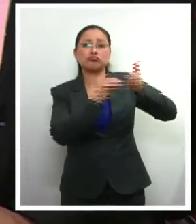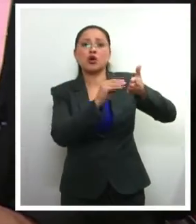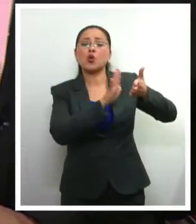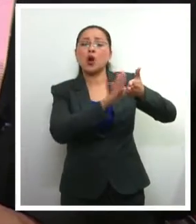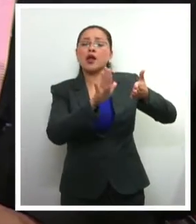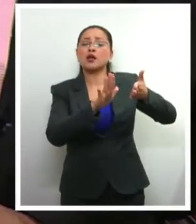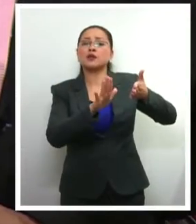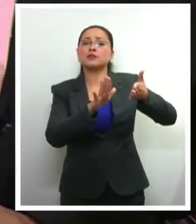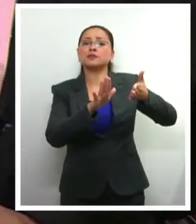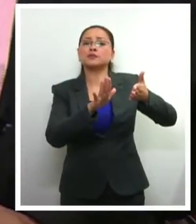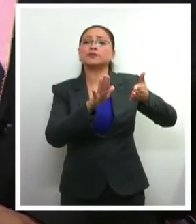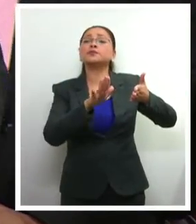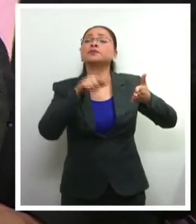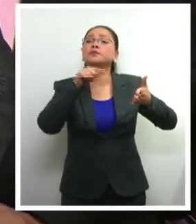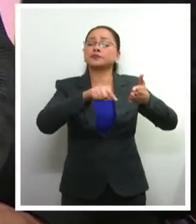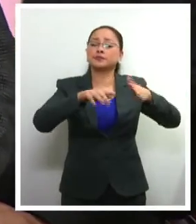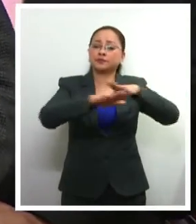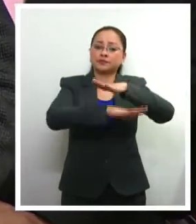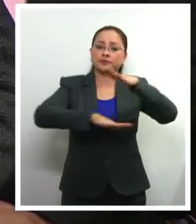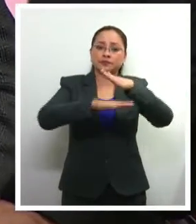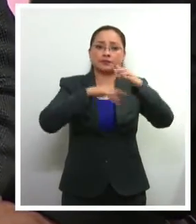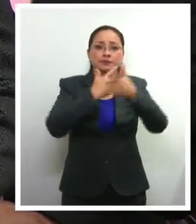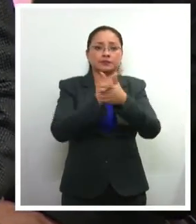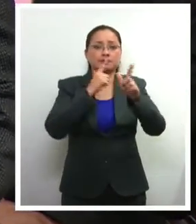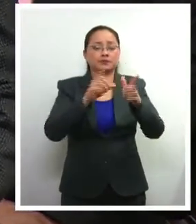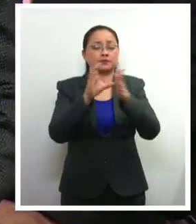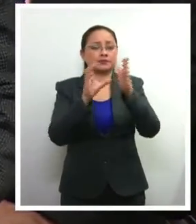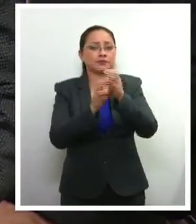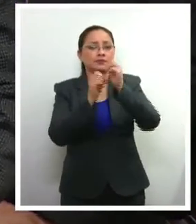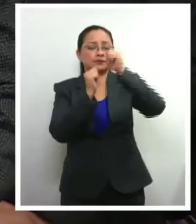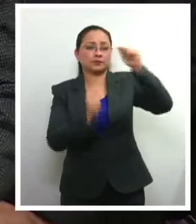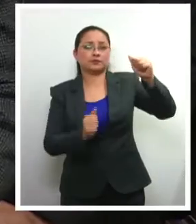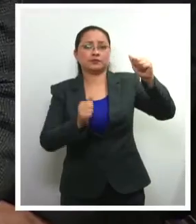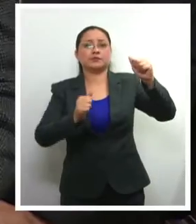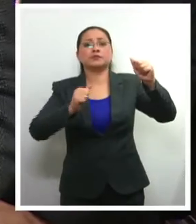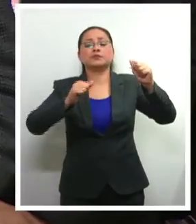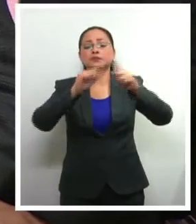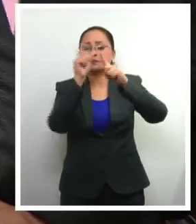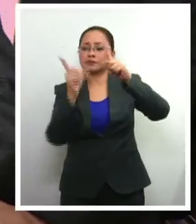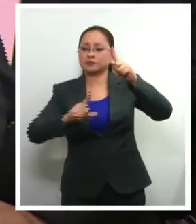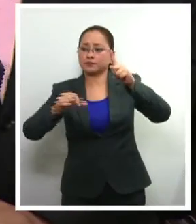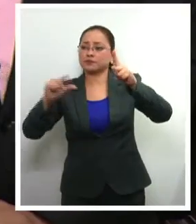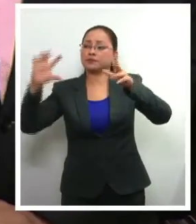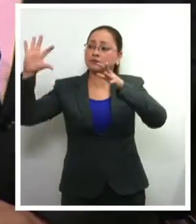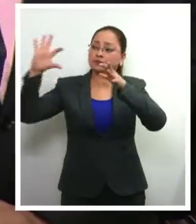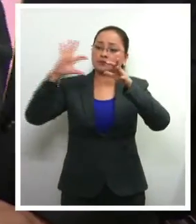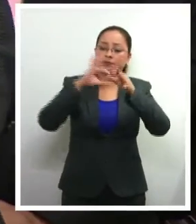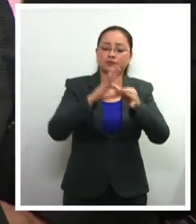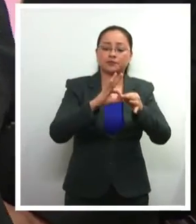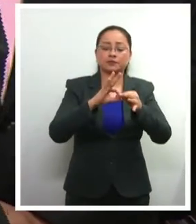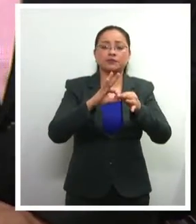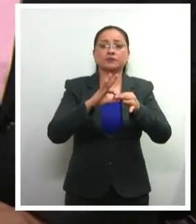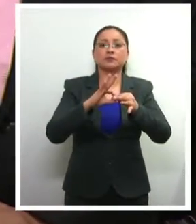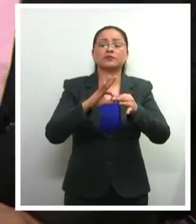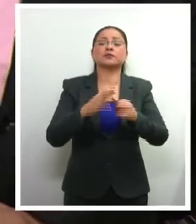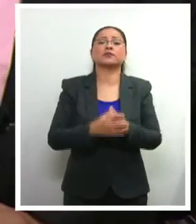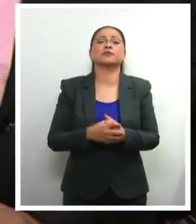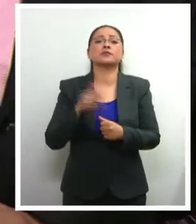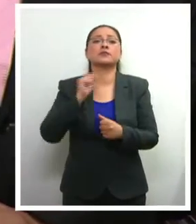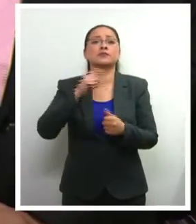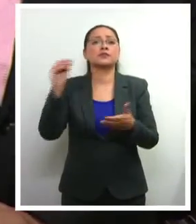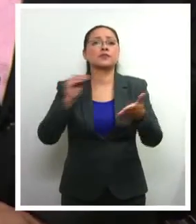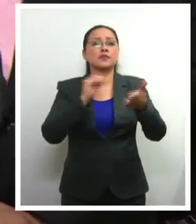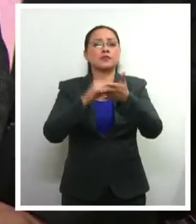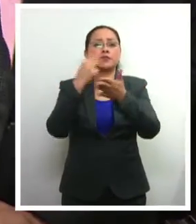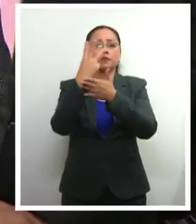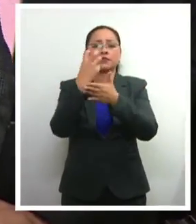los principios sobre la soberanía contenidos en la Constitución Política de los Estados Unidos Mexicanos. Añadimos un párrafo